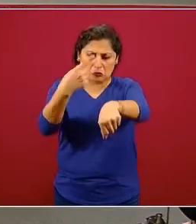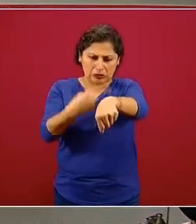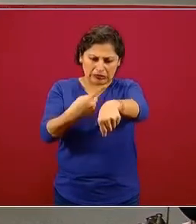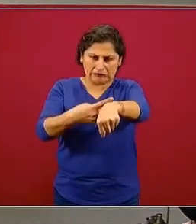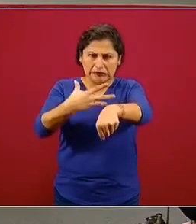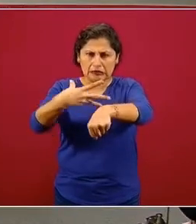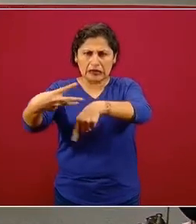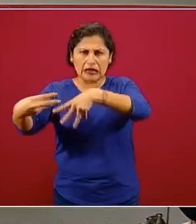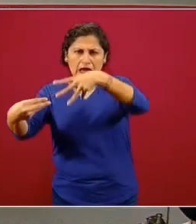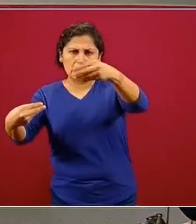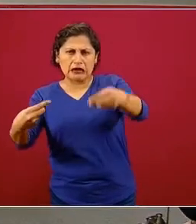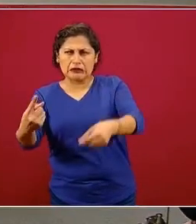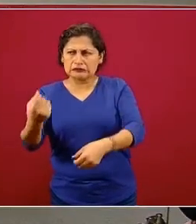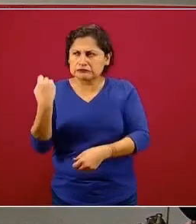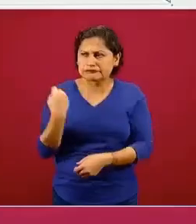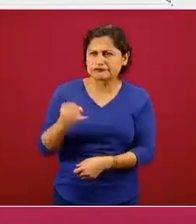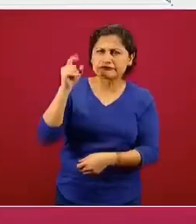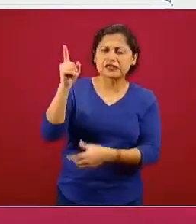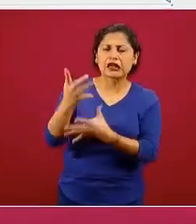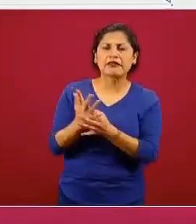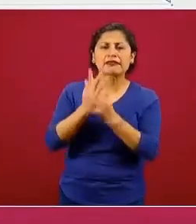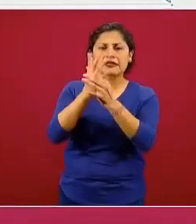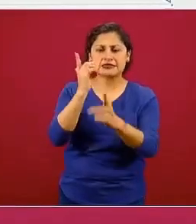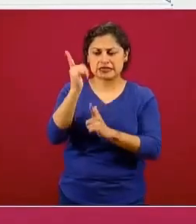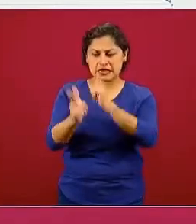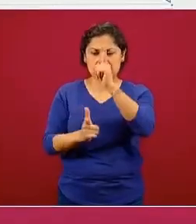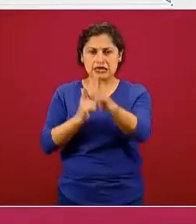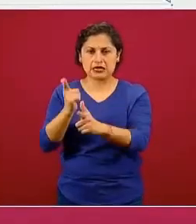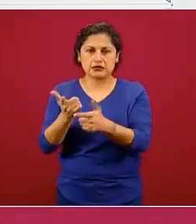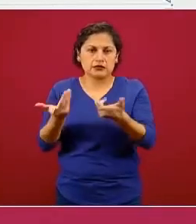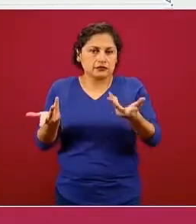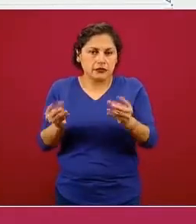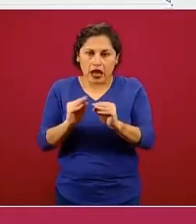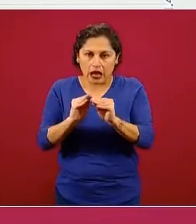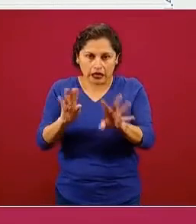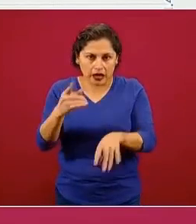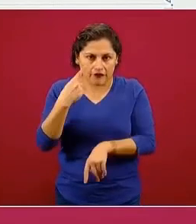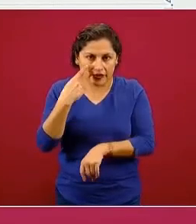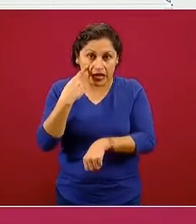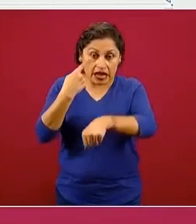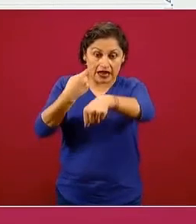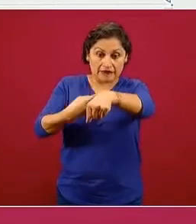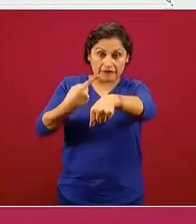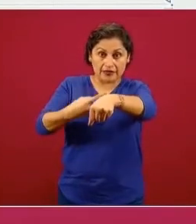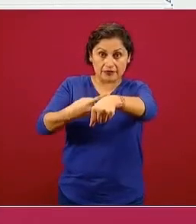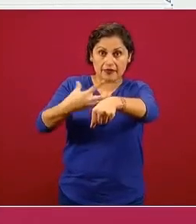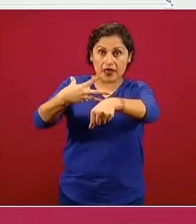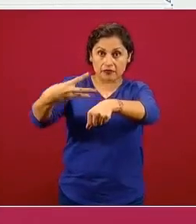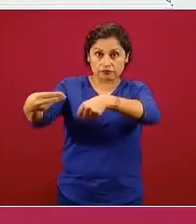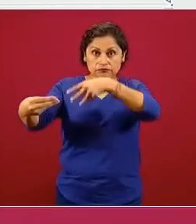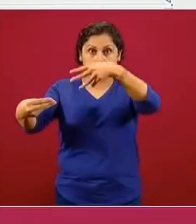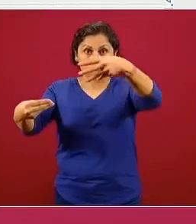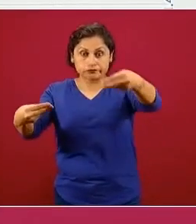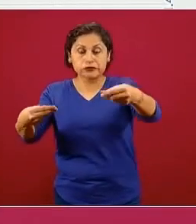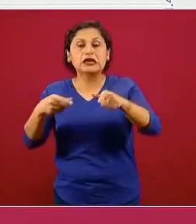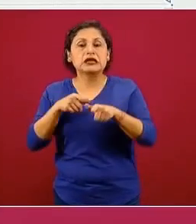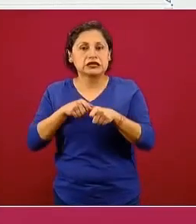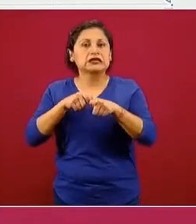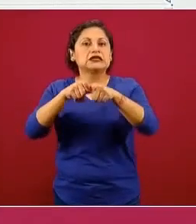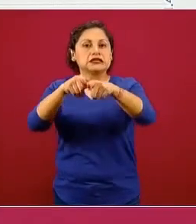casos? Claro, la epidemia sigue activa y la epidemia sigue en